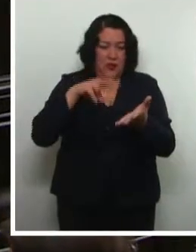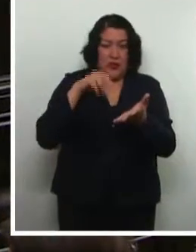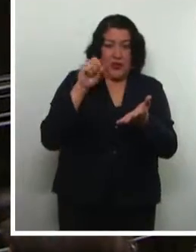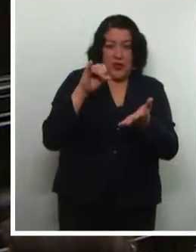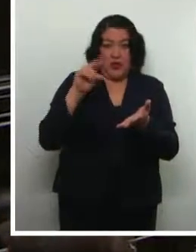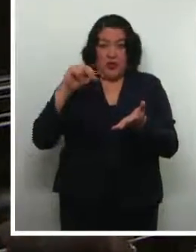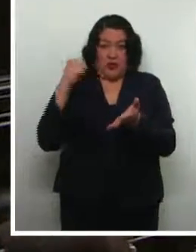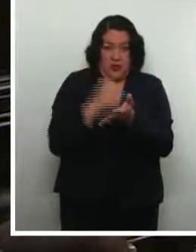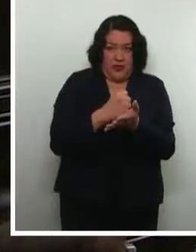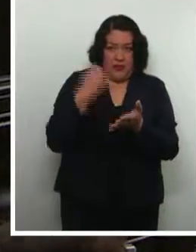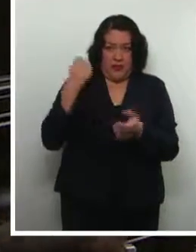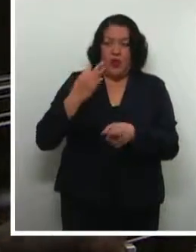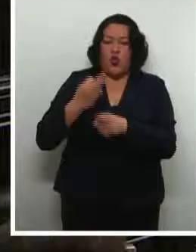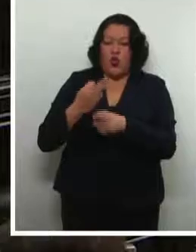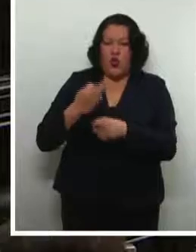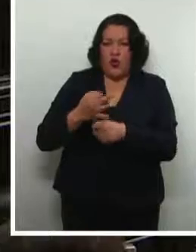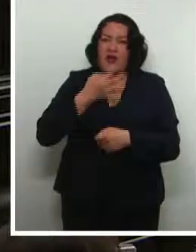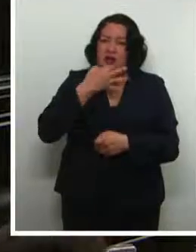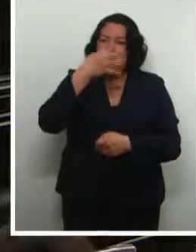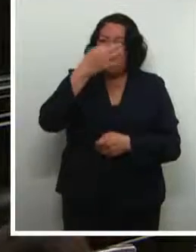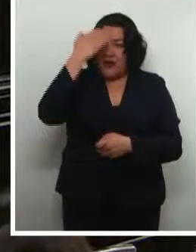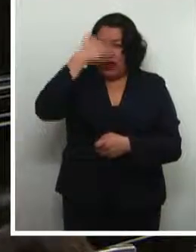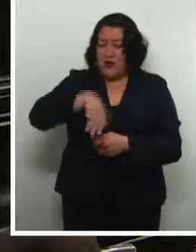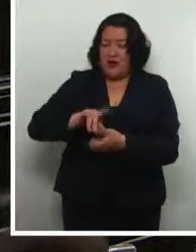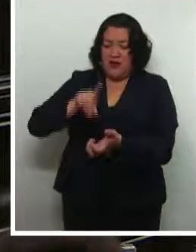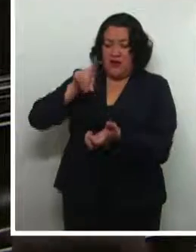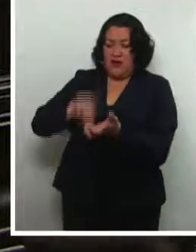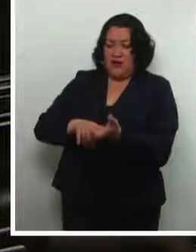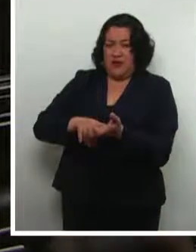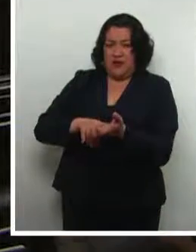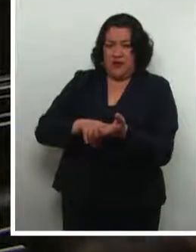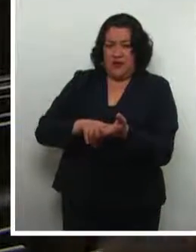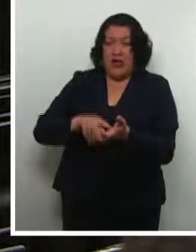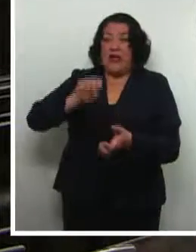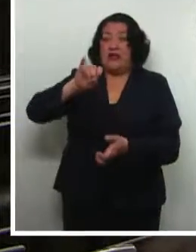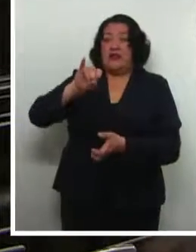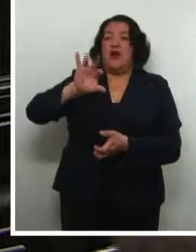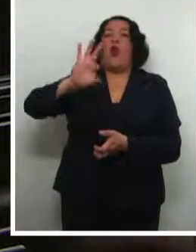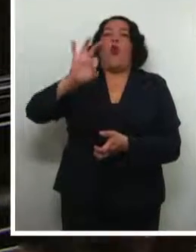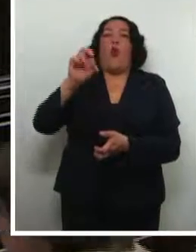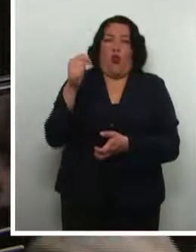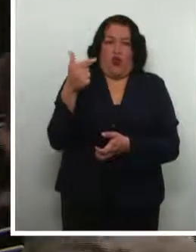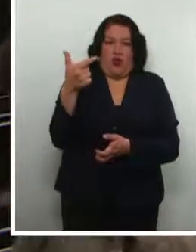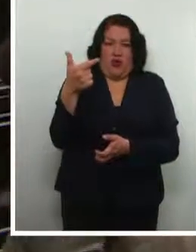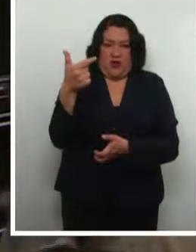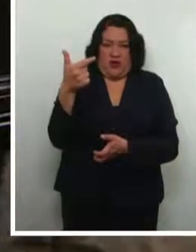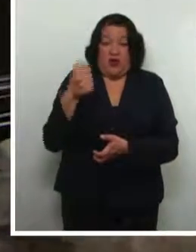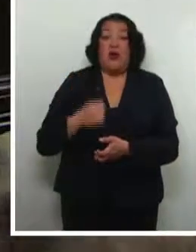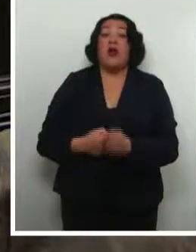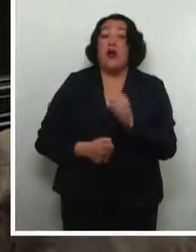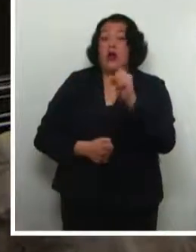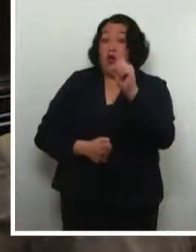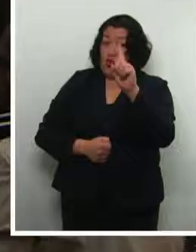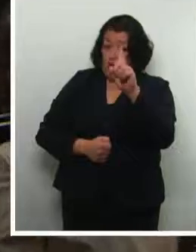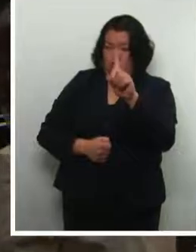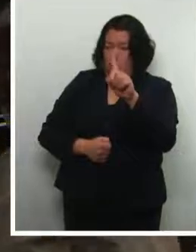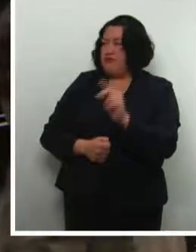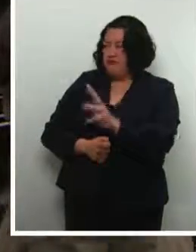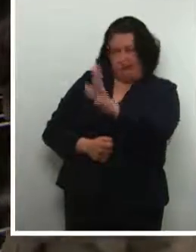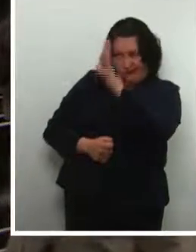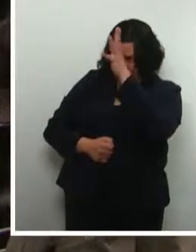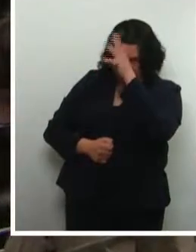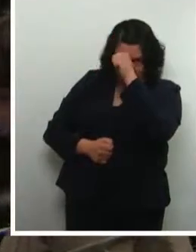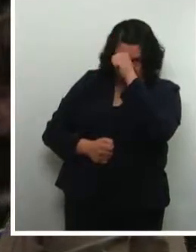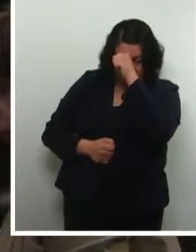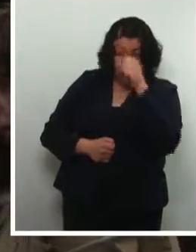comento que se han emitido 47 votos a favor, un voto en contra